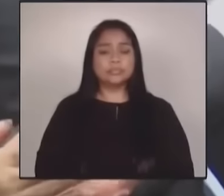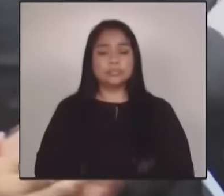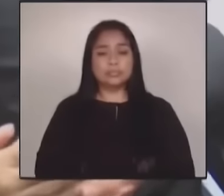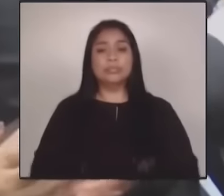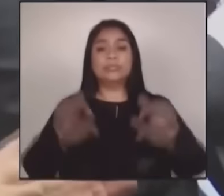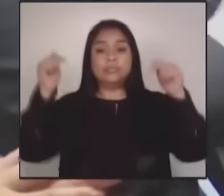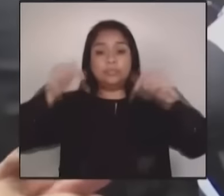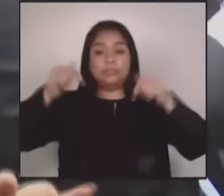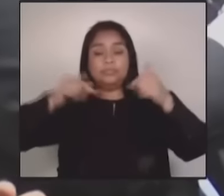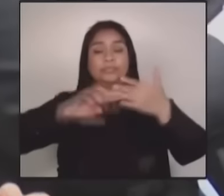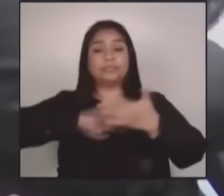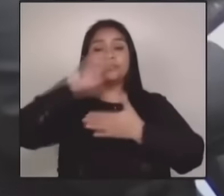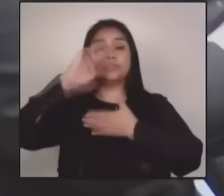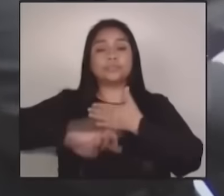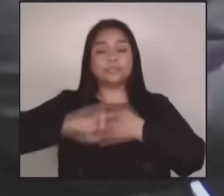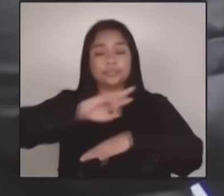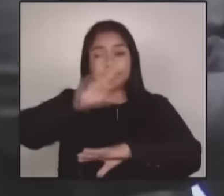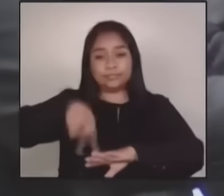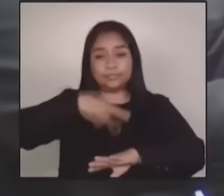Este programa nacional